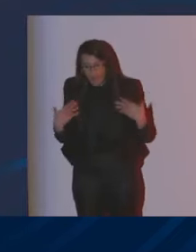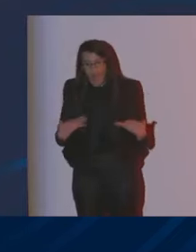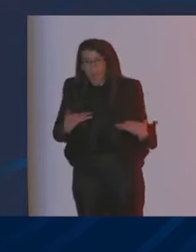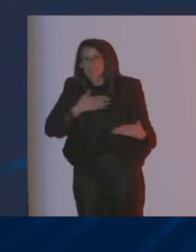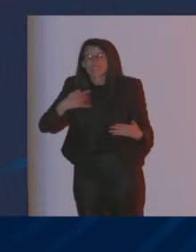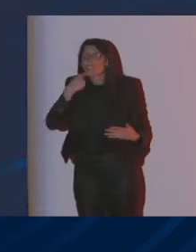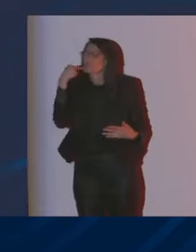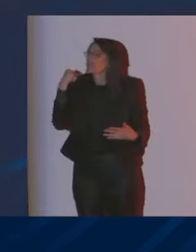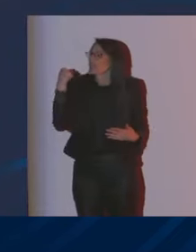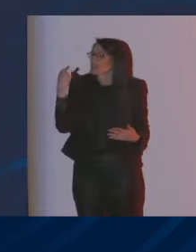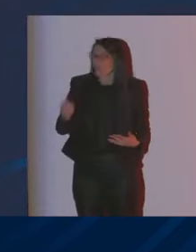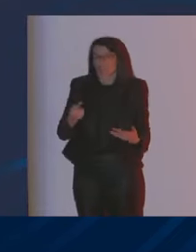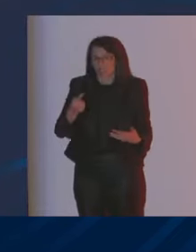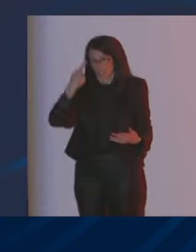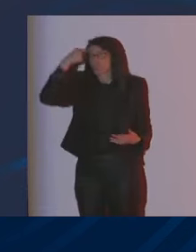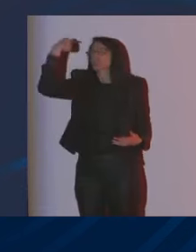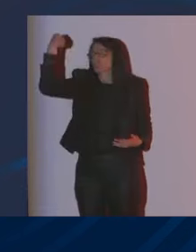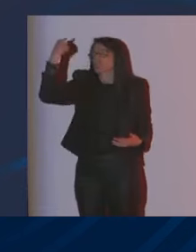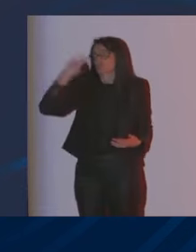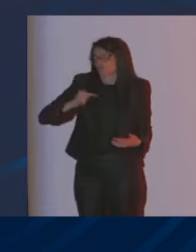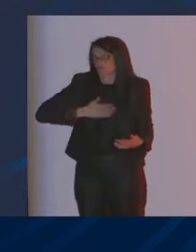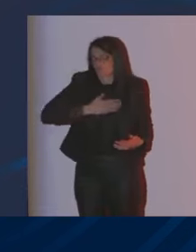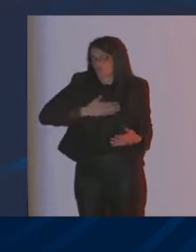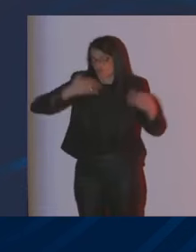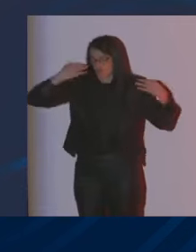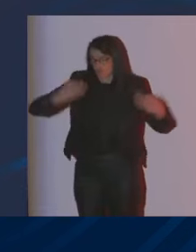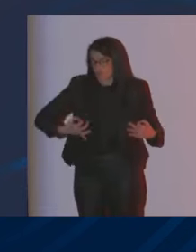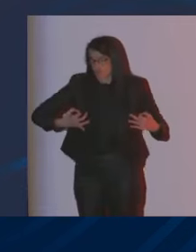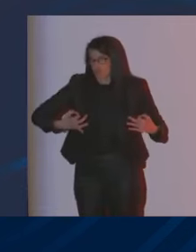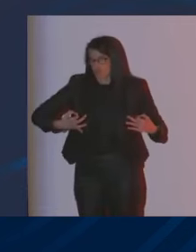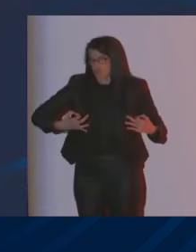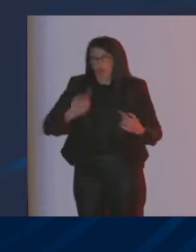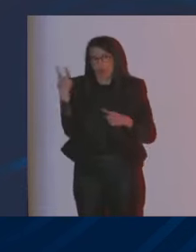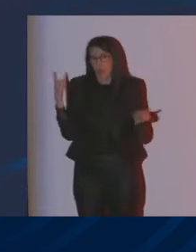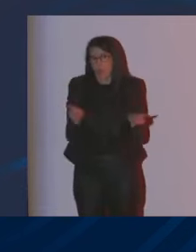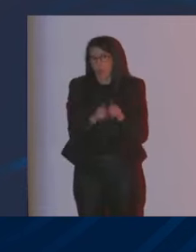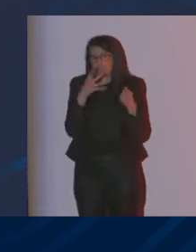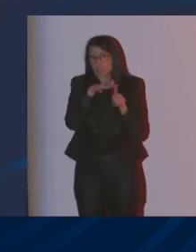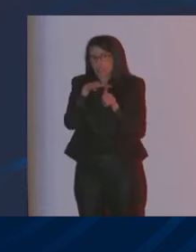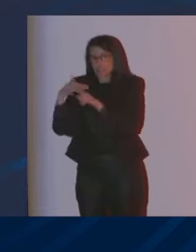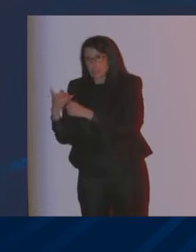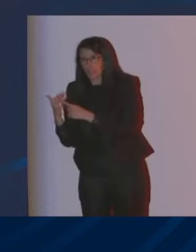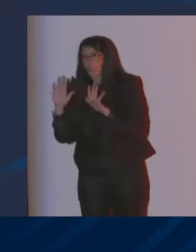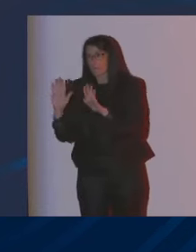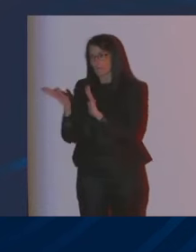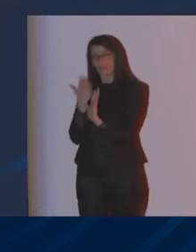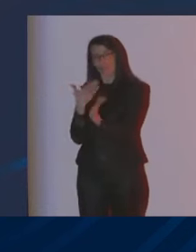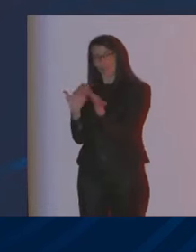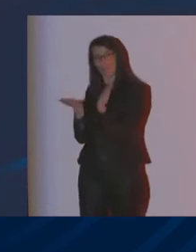de que estoy convencida de que, pase lo que pase, nuestra relación es